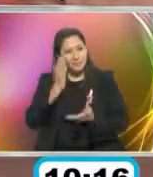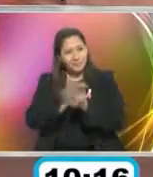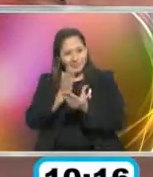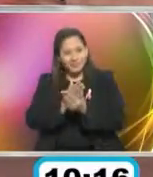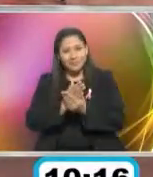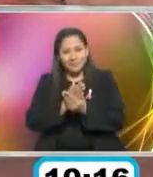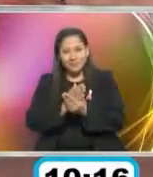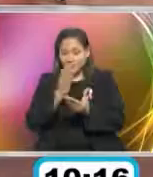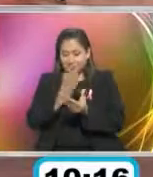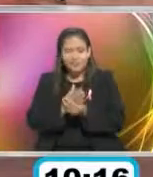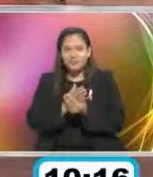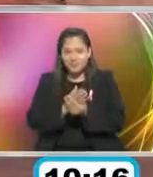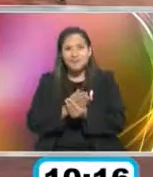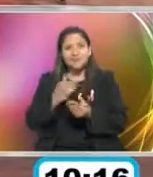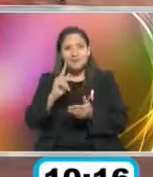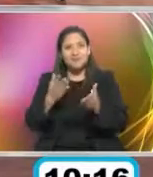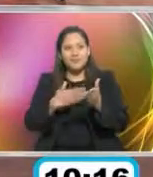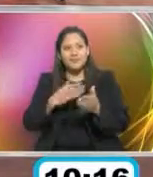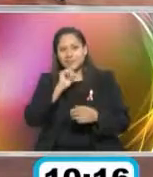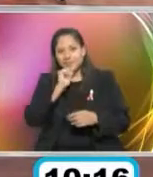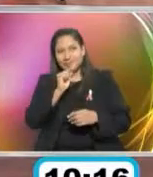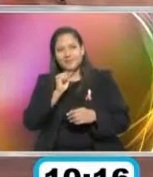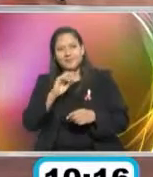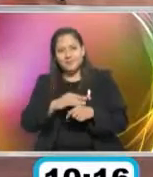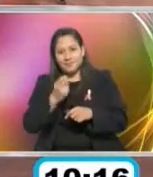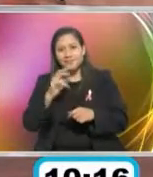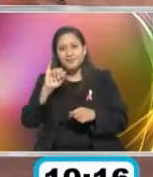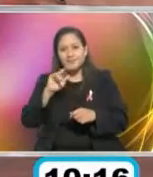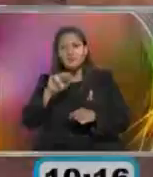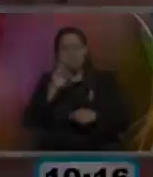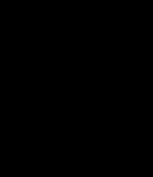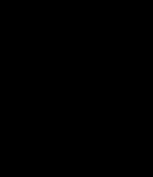Bueno, no va a ser un taquito, pero va a ser una receta bien buena y por eso vamos con Juan para que nos cuente mucho.